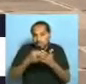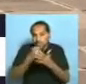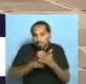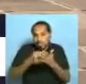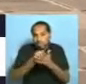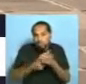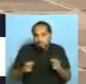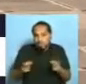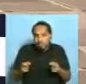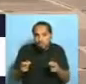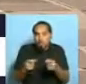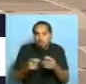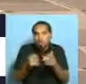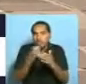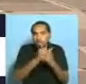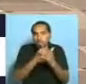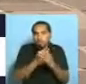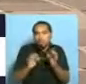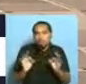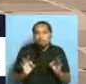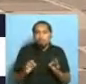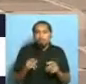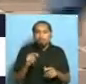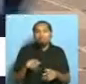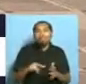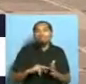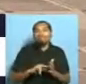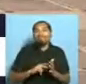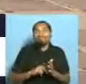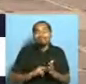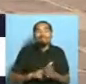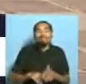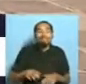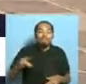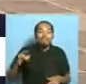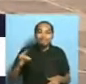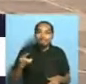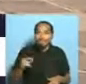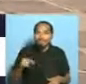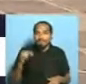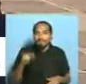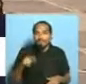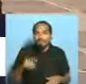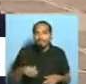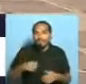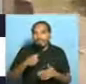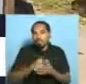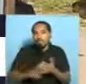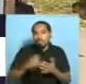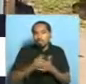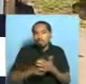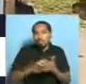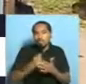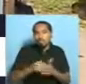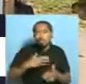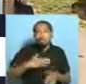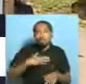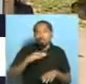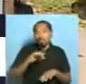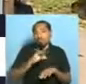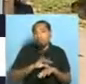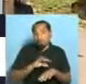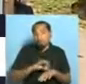es algo que por supuesto como ser humano, como médico y como legislador acompaño, así que hemos estado charlando con la gente y